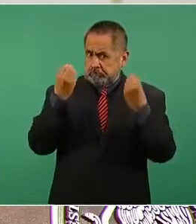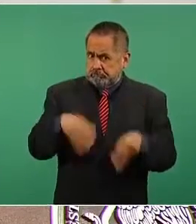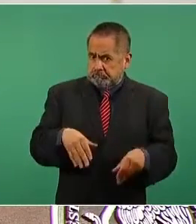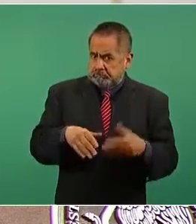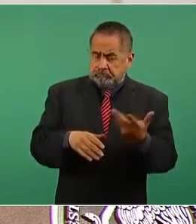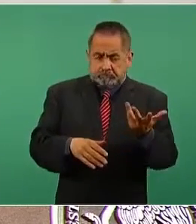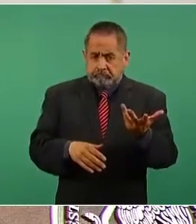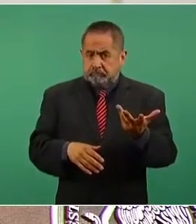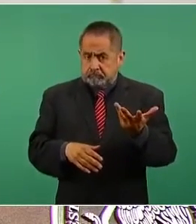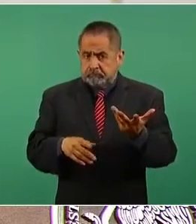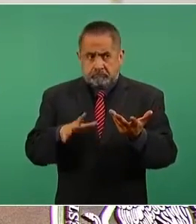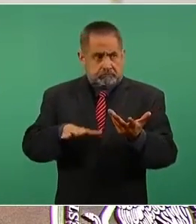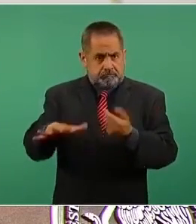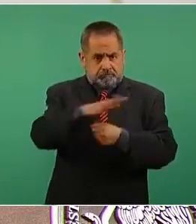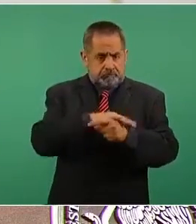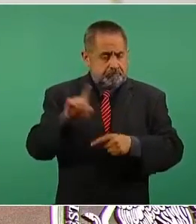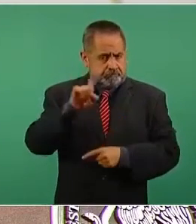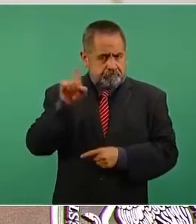en Texas.